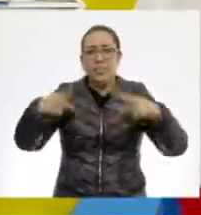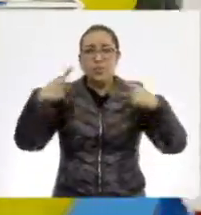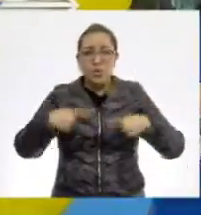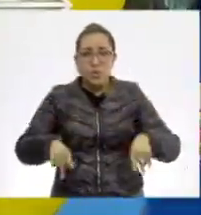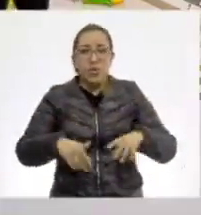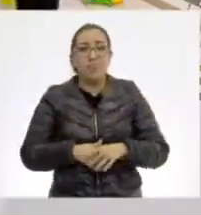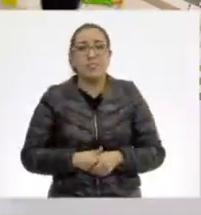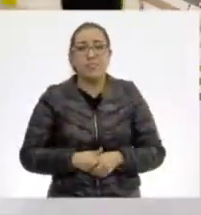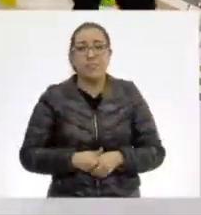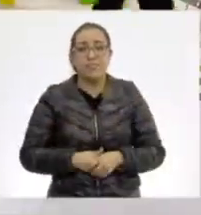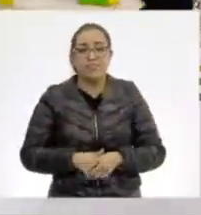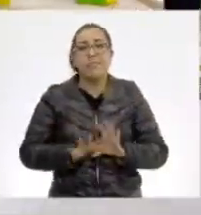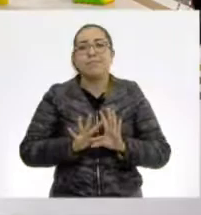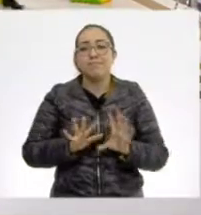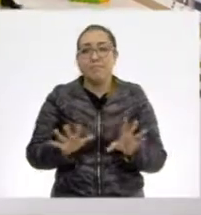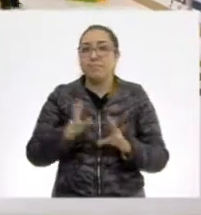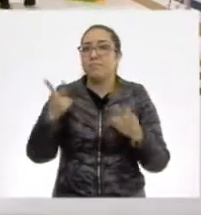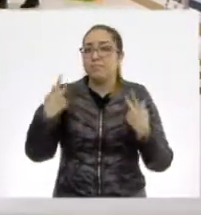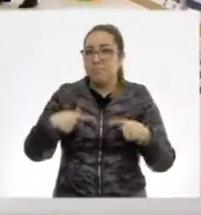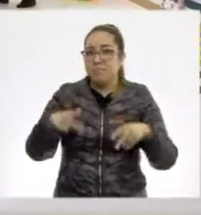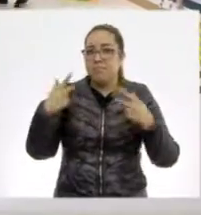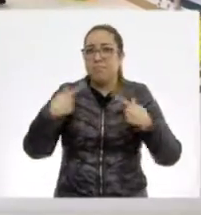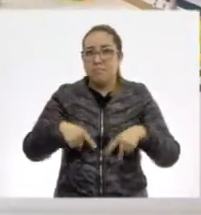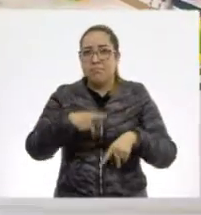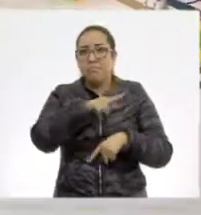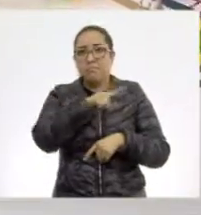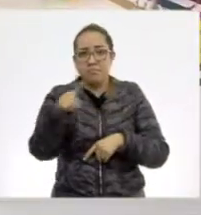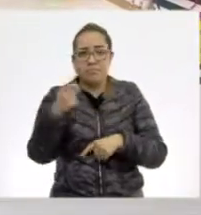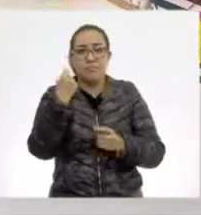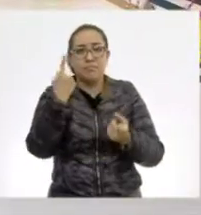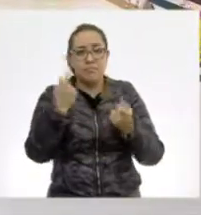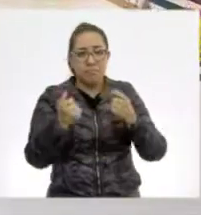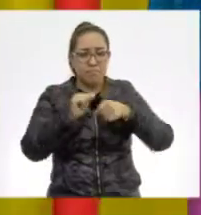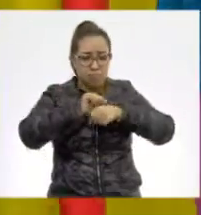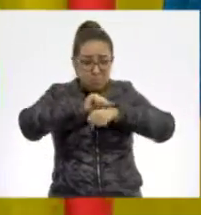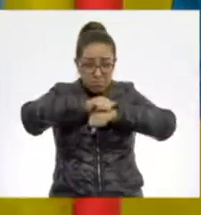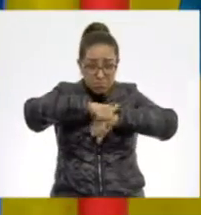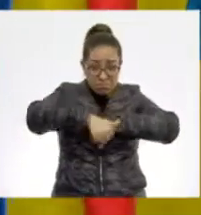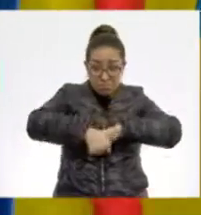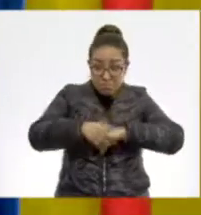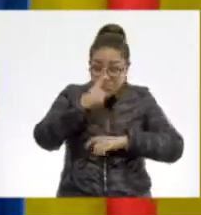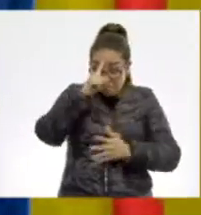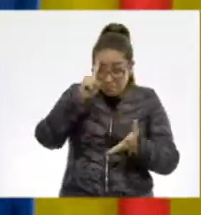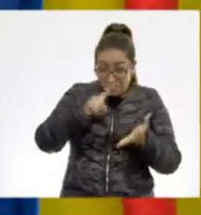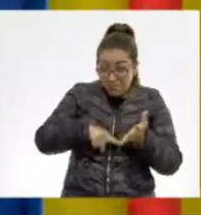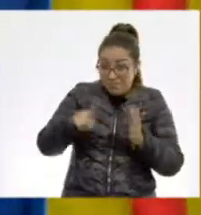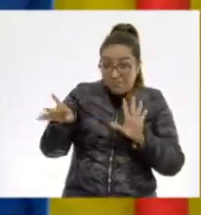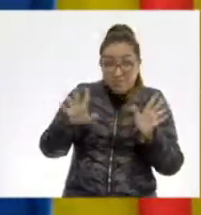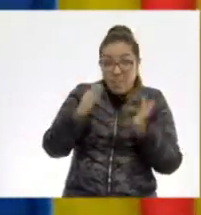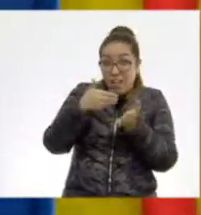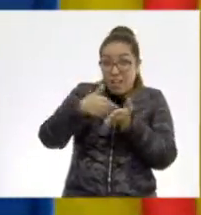Ay. Ya los pelones le emboscaron, hasta creo que le sacaron, porque